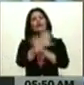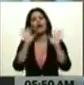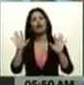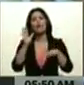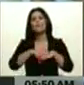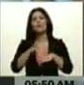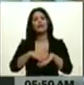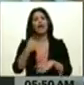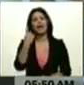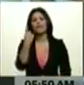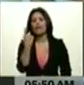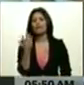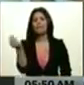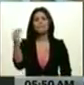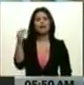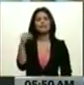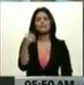de